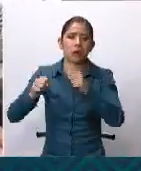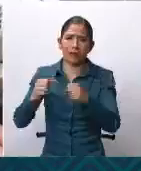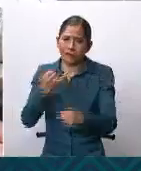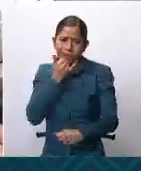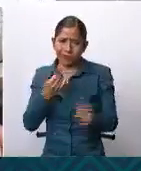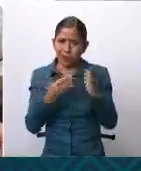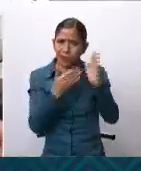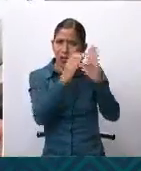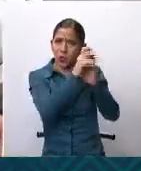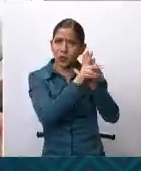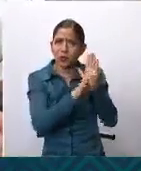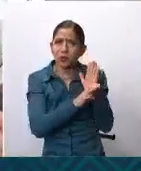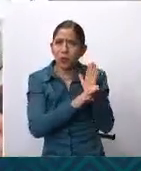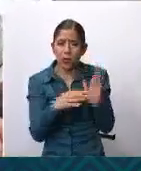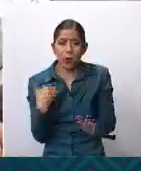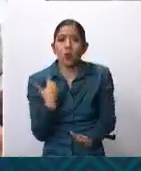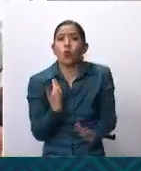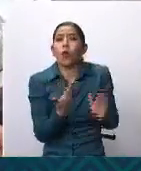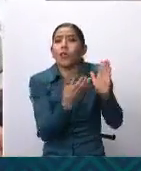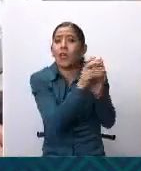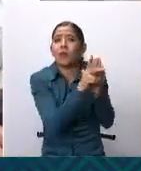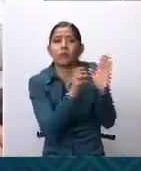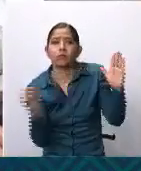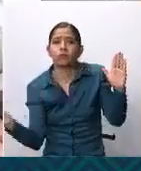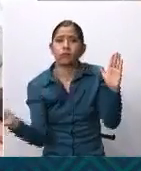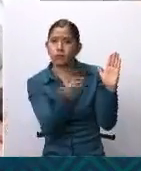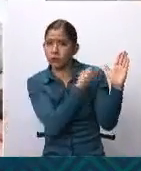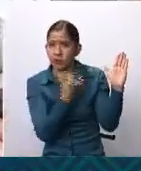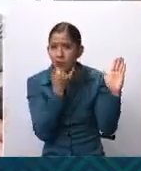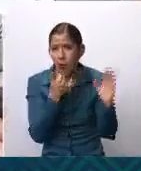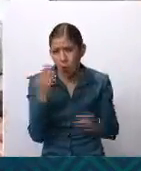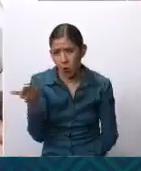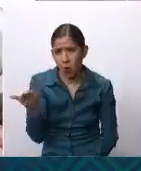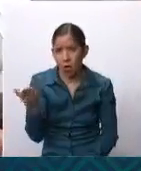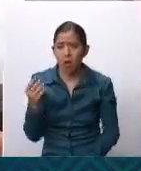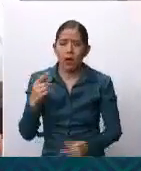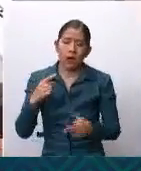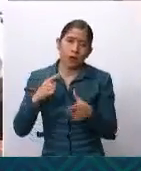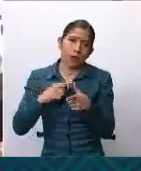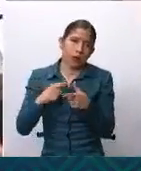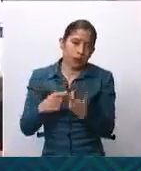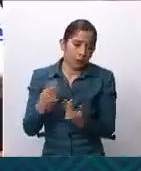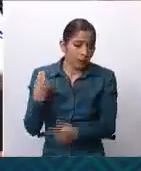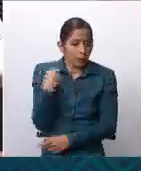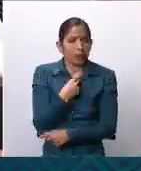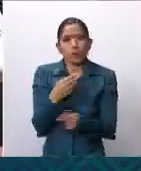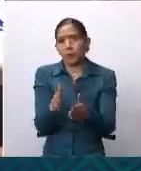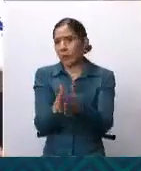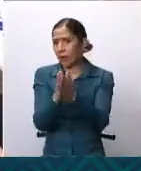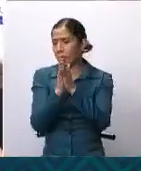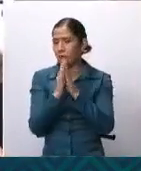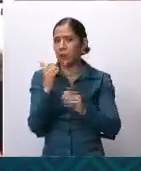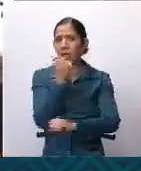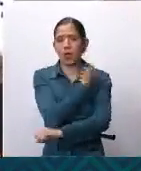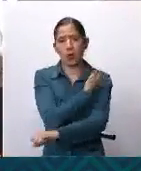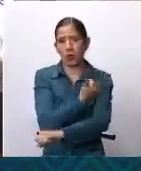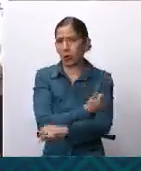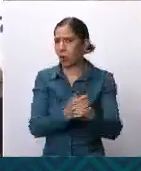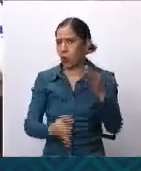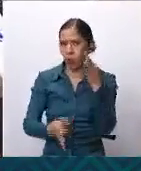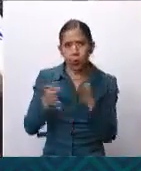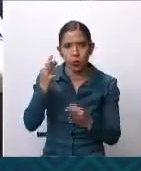inconstitucional, de haber vulnerado nuestra constitución política del Estado. Y en ese marco pedimos a las autoridades jurisdiccionales,